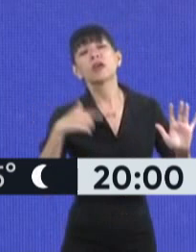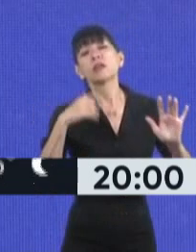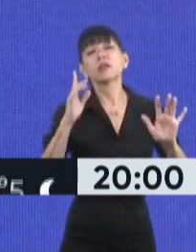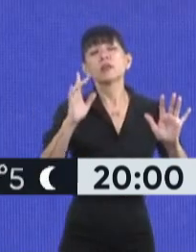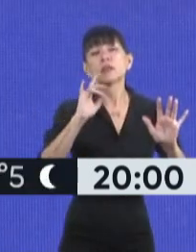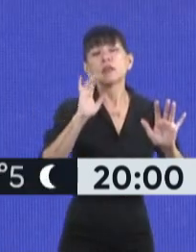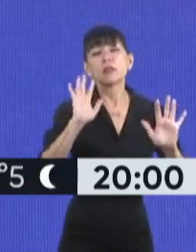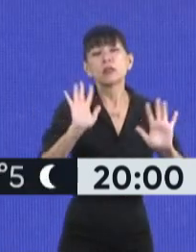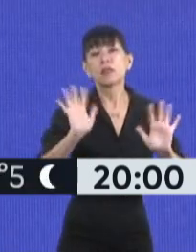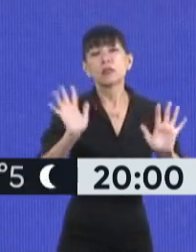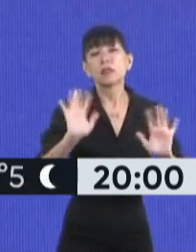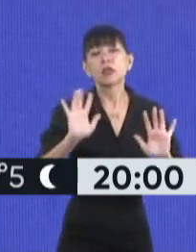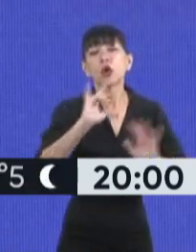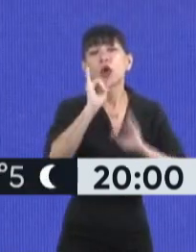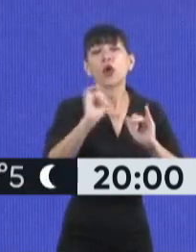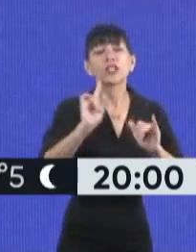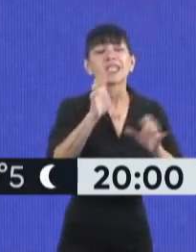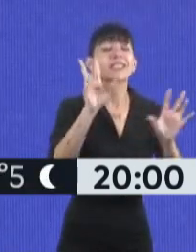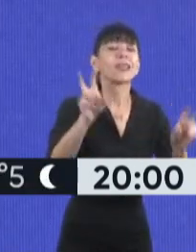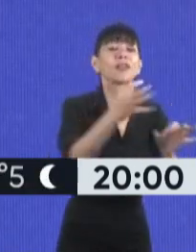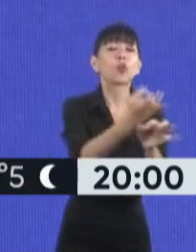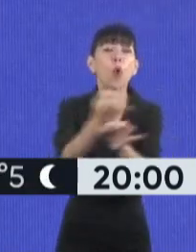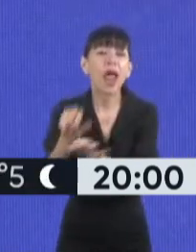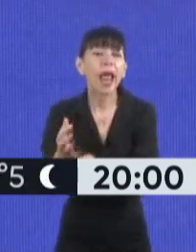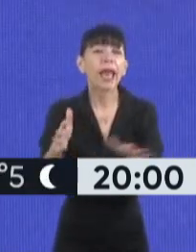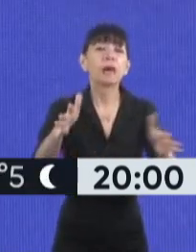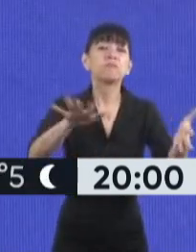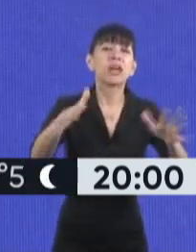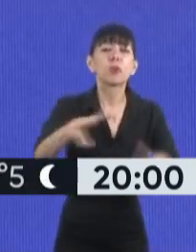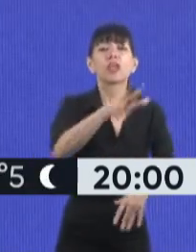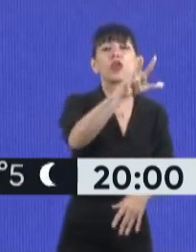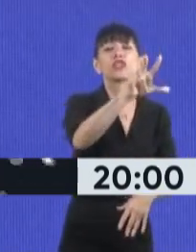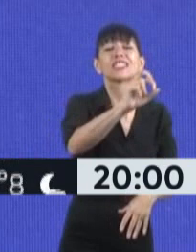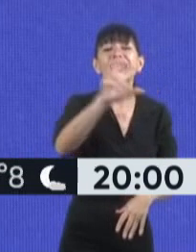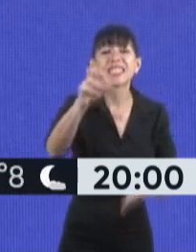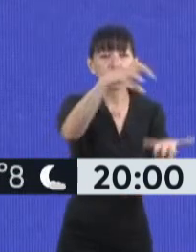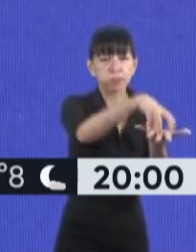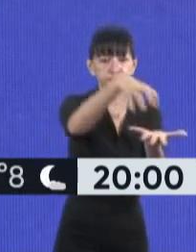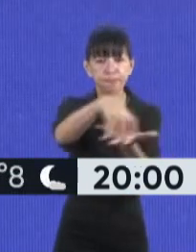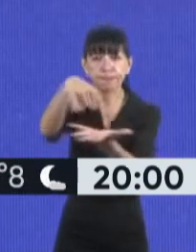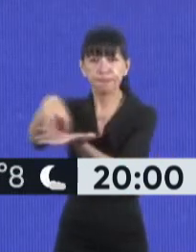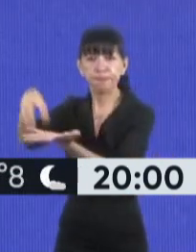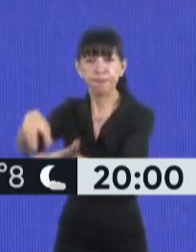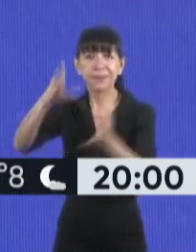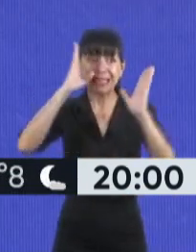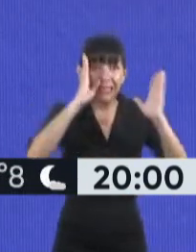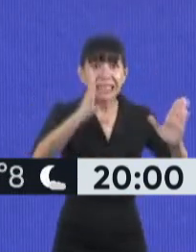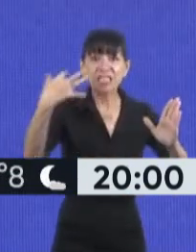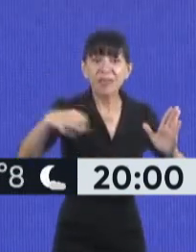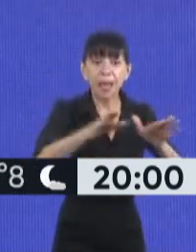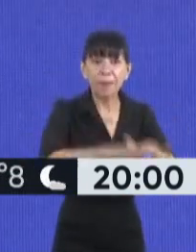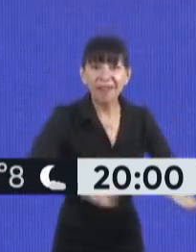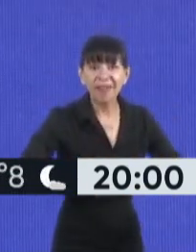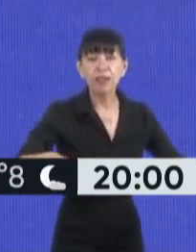escuelas, ni los cerca de 300 centros de atención infantil,